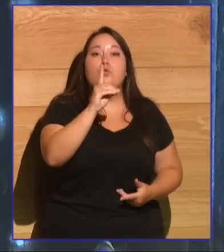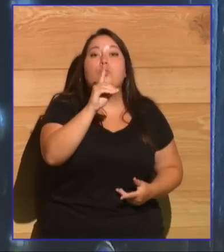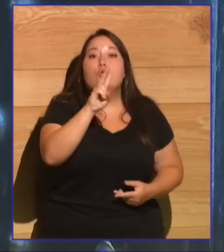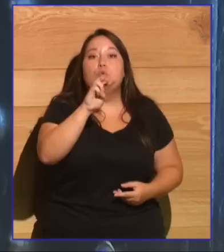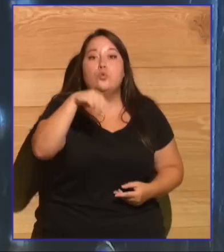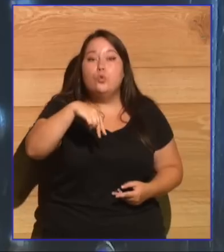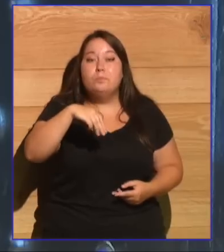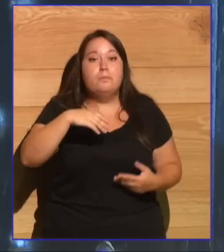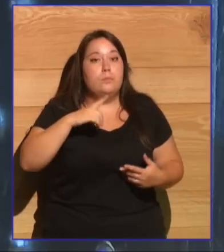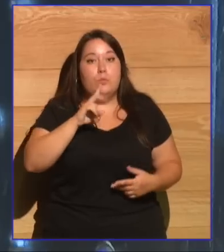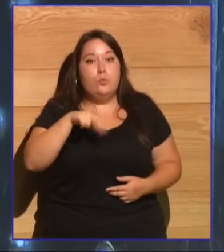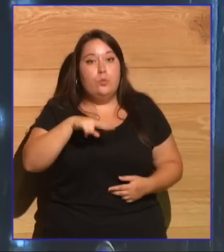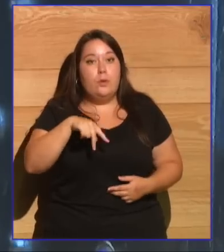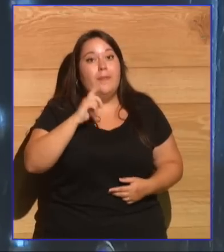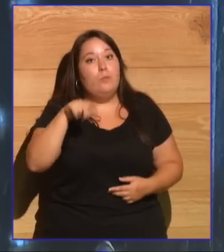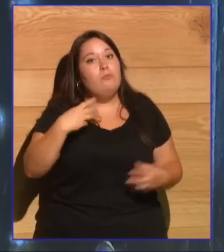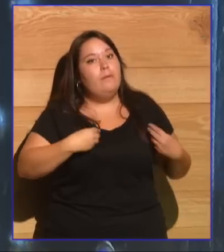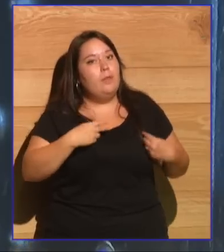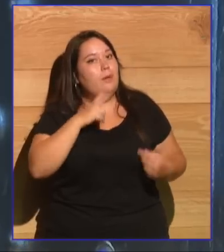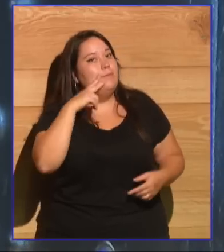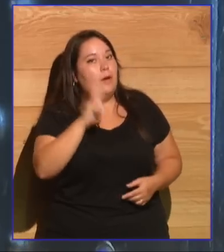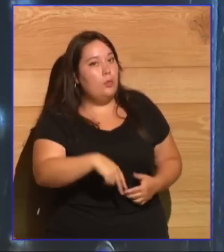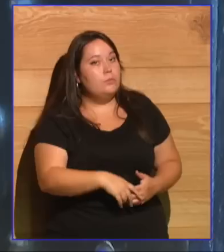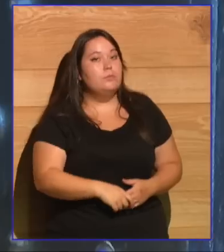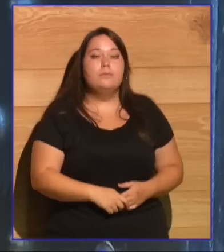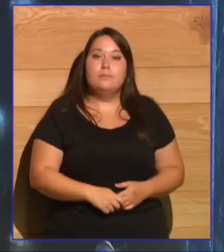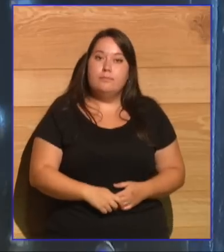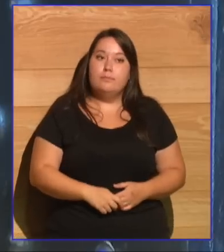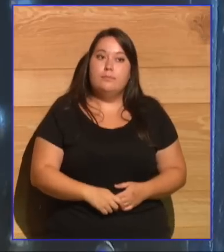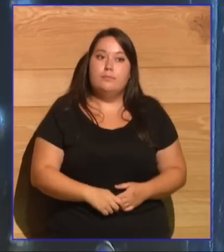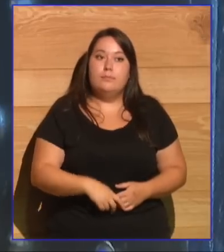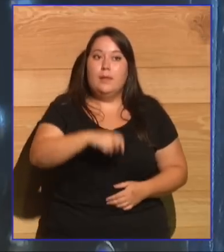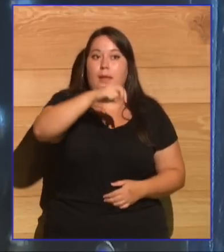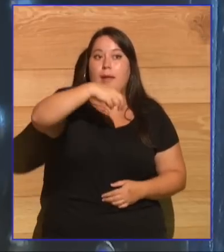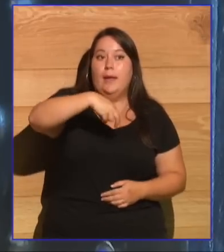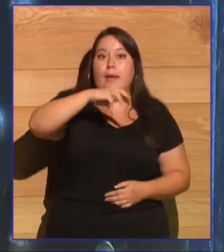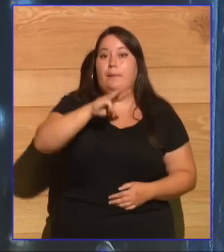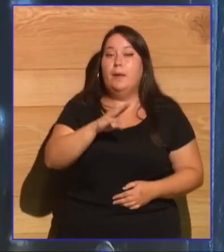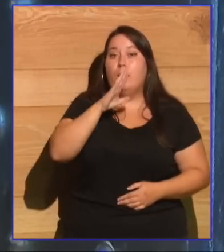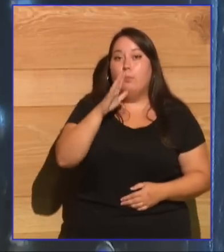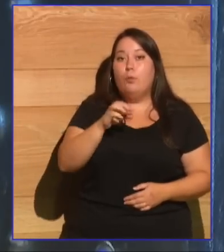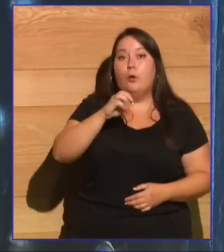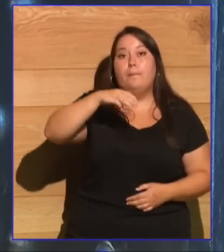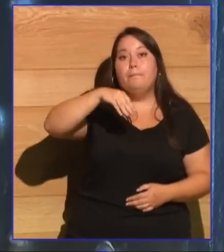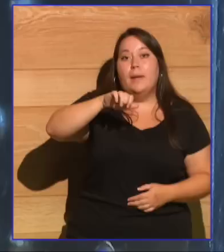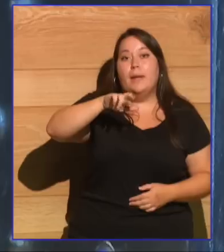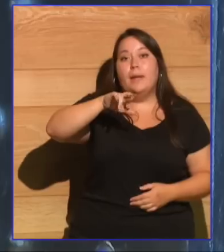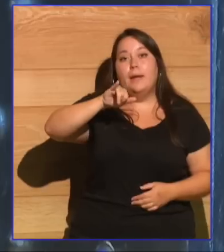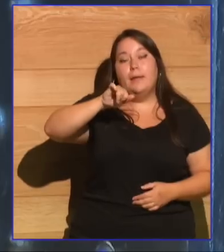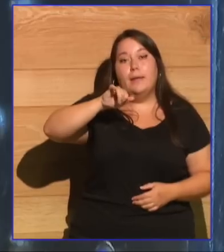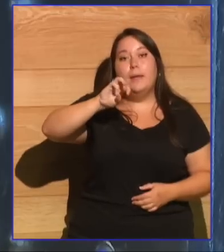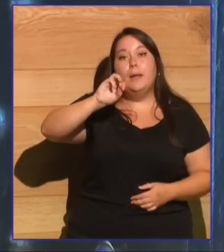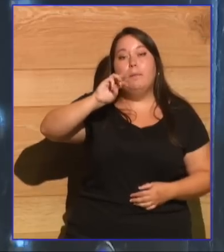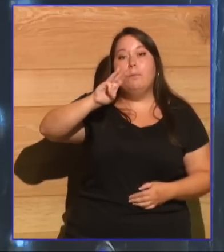luego la vida ha acabado dándole la razón a llamar mp por mary poppins sí sí sí por favor a mp